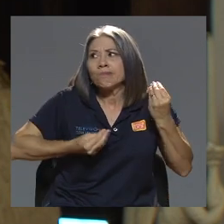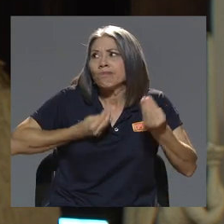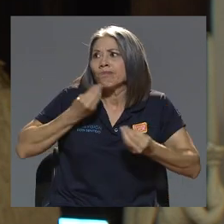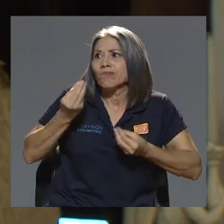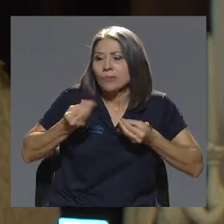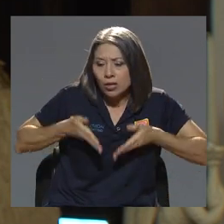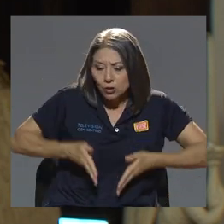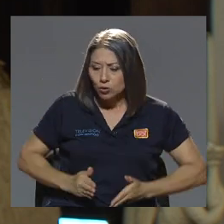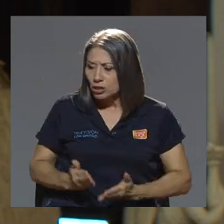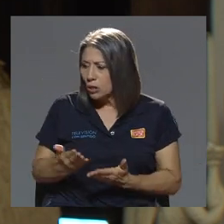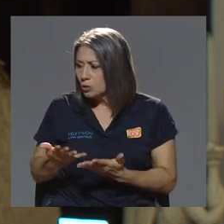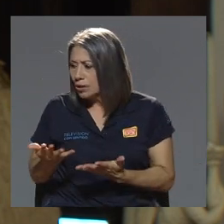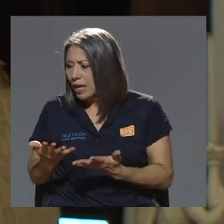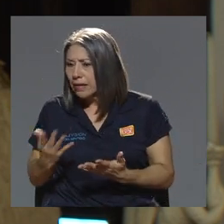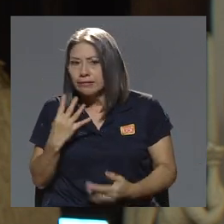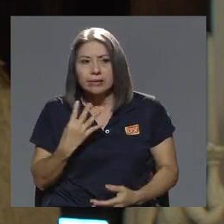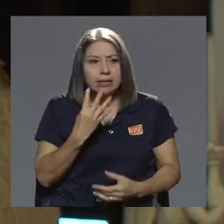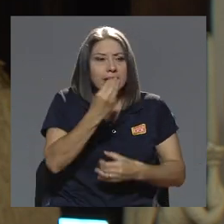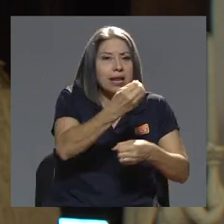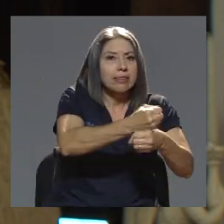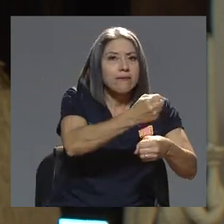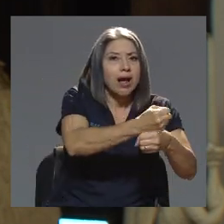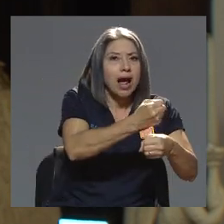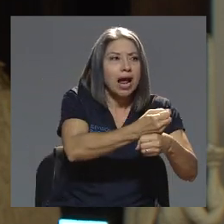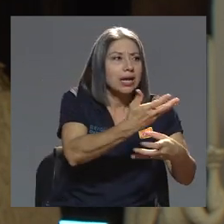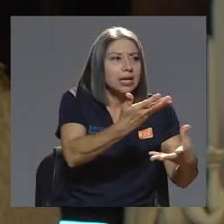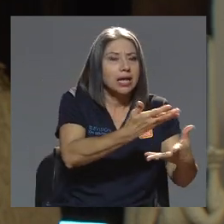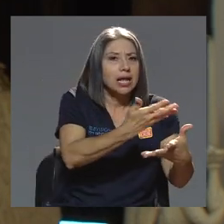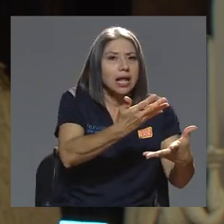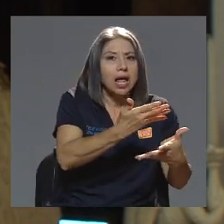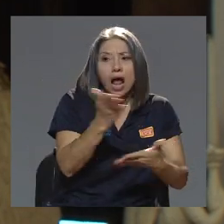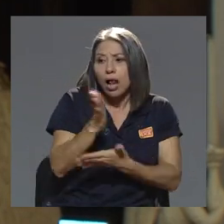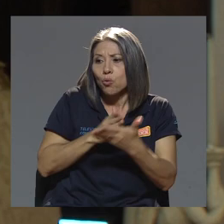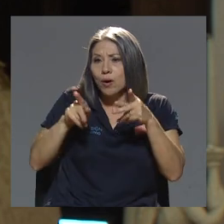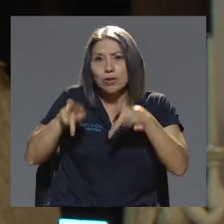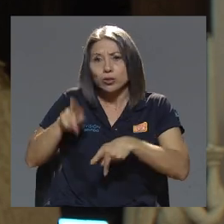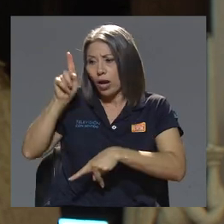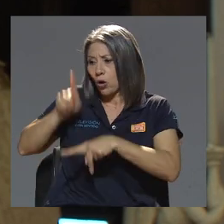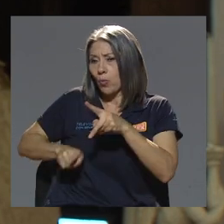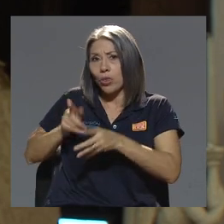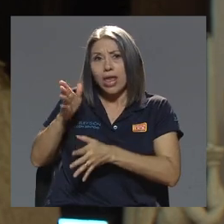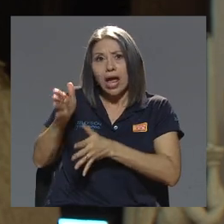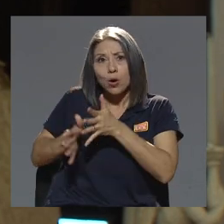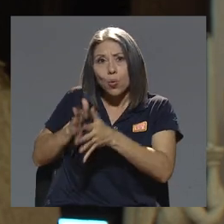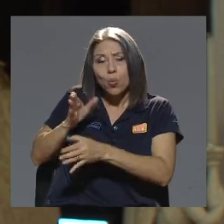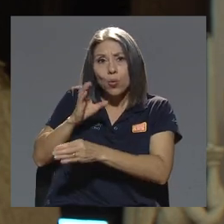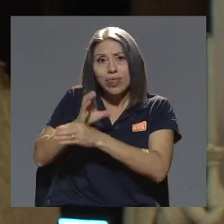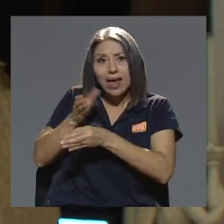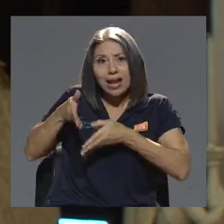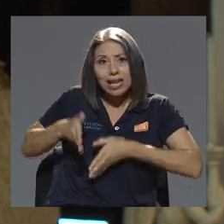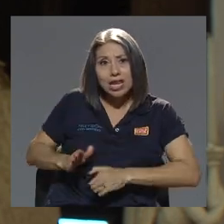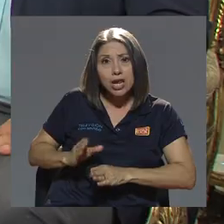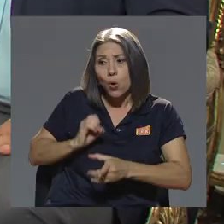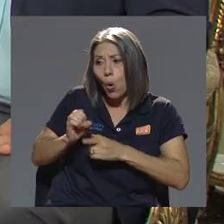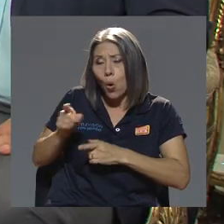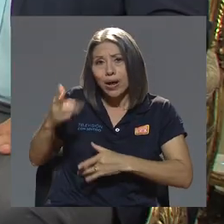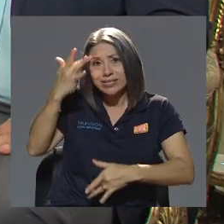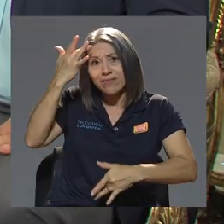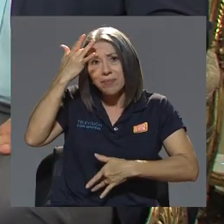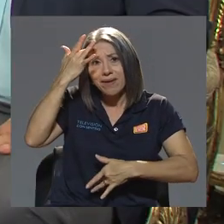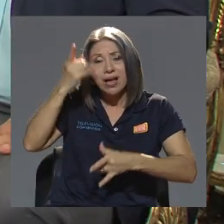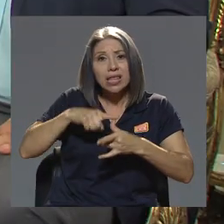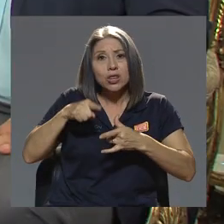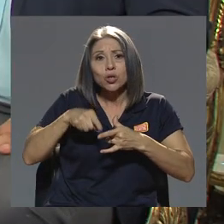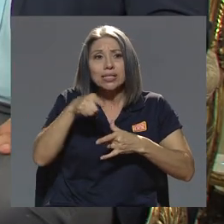y cuando no le podían cuidar al niño o se enfermaba el niño, pues había que renunciar al trabajo o perdían el trabajo. Entonces,